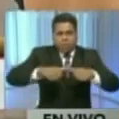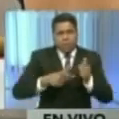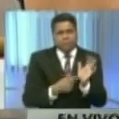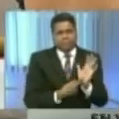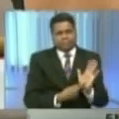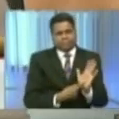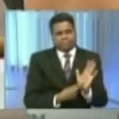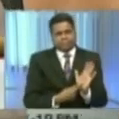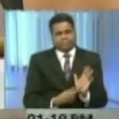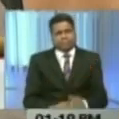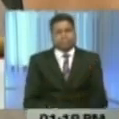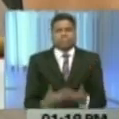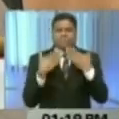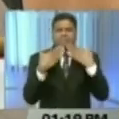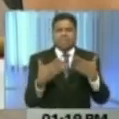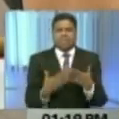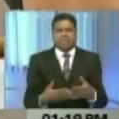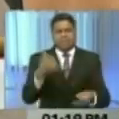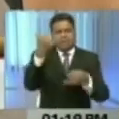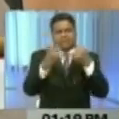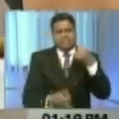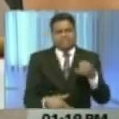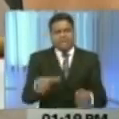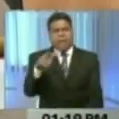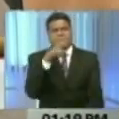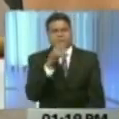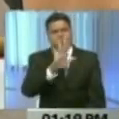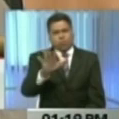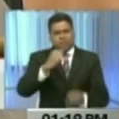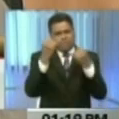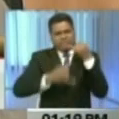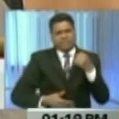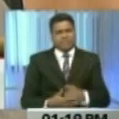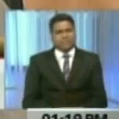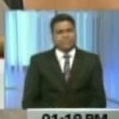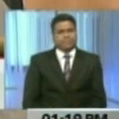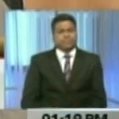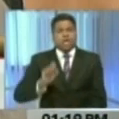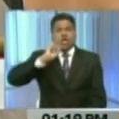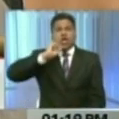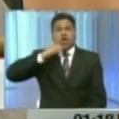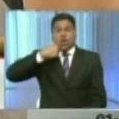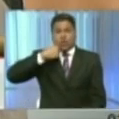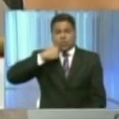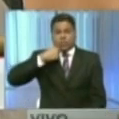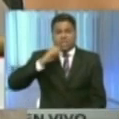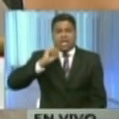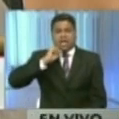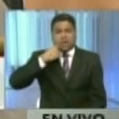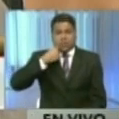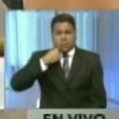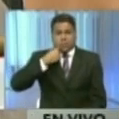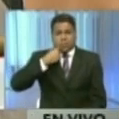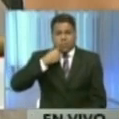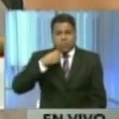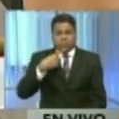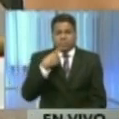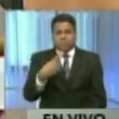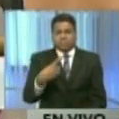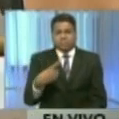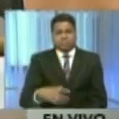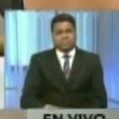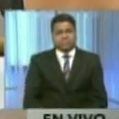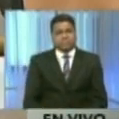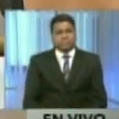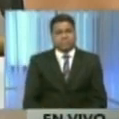Ya para finalizar la ronda de preguntas, por Russia Today, Erika Ortega. Buenos días, canciller.